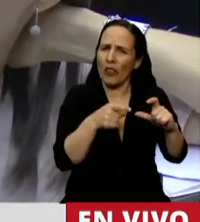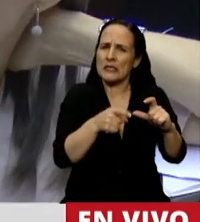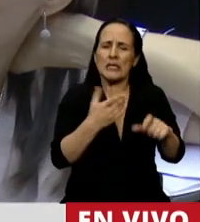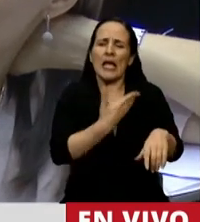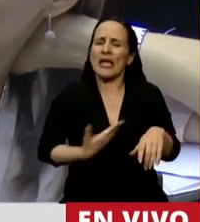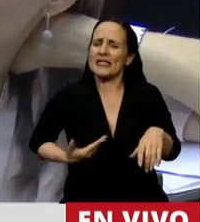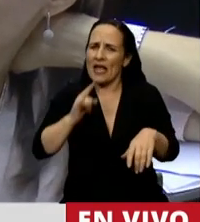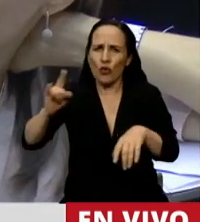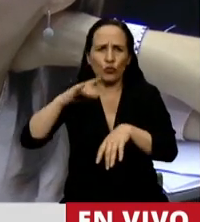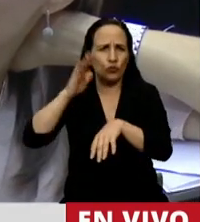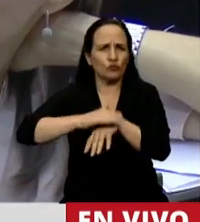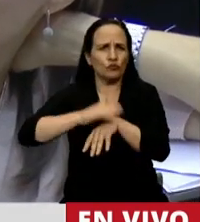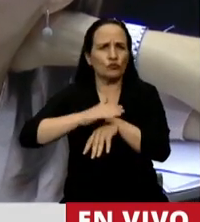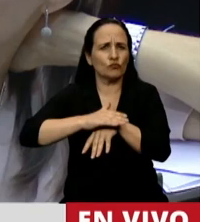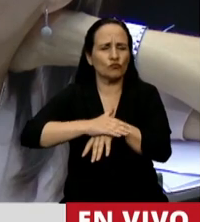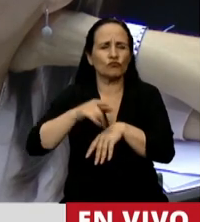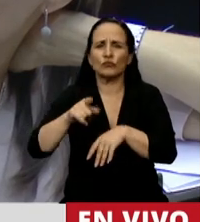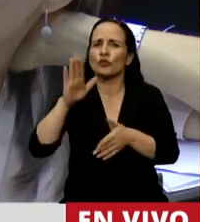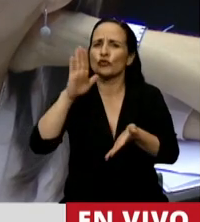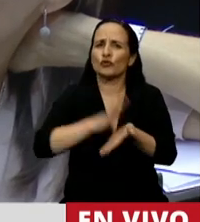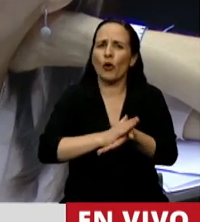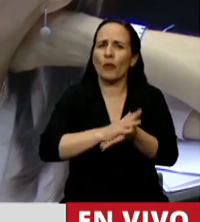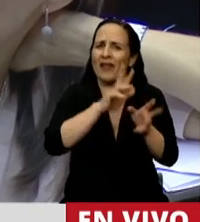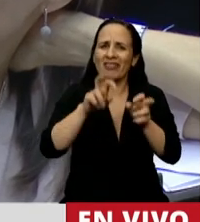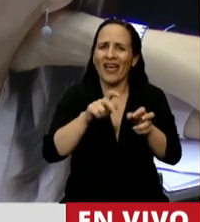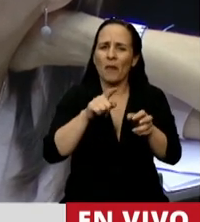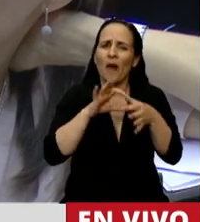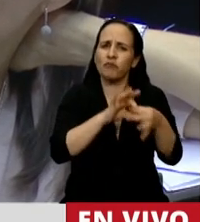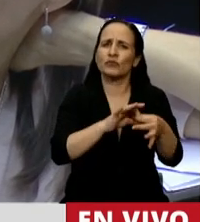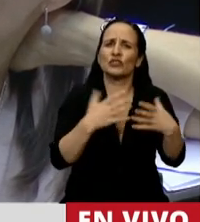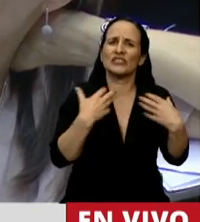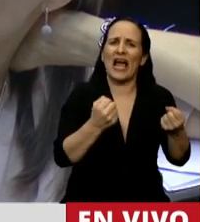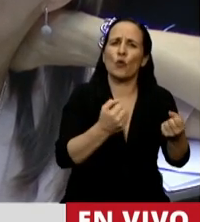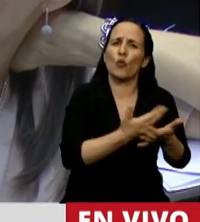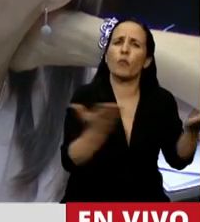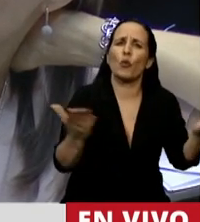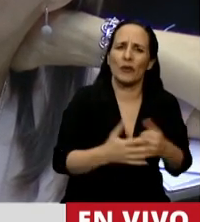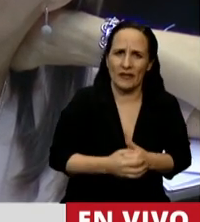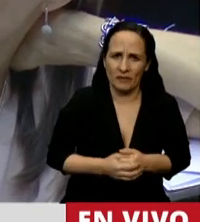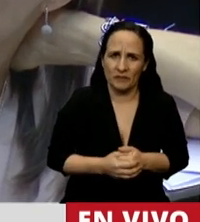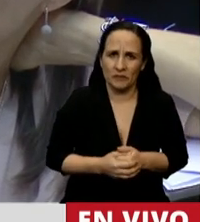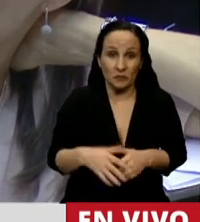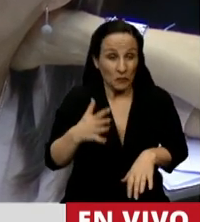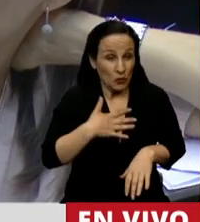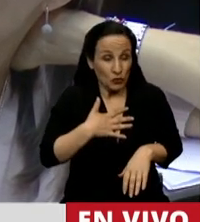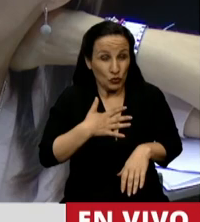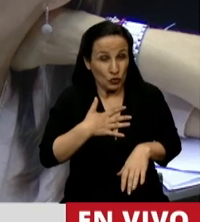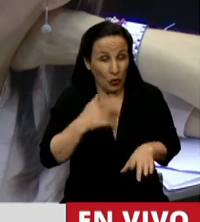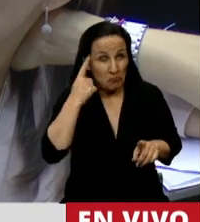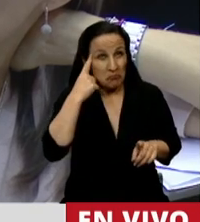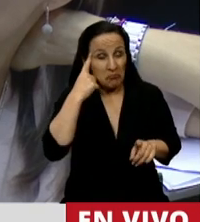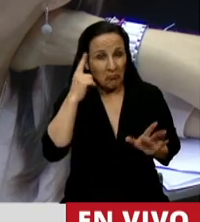del Estado argentino en materia de salud pública. Yo me pregunto, ¿los